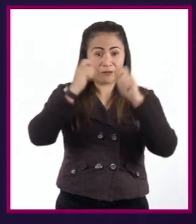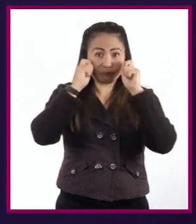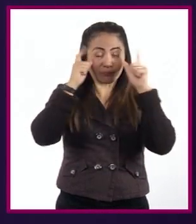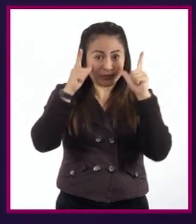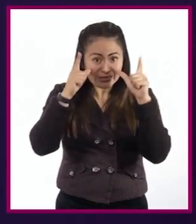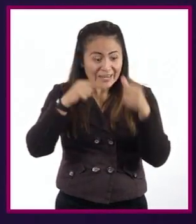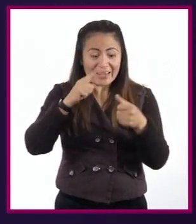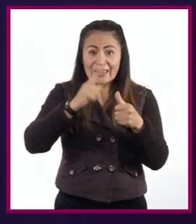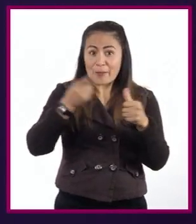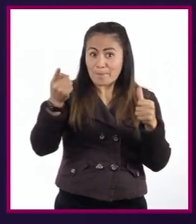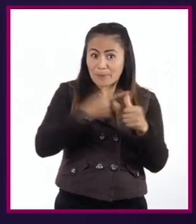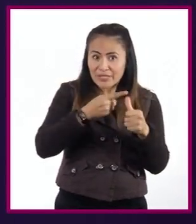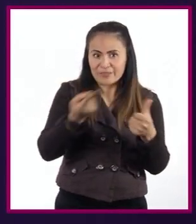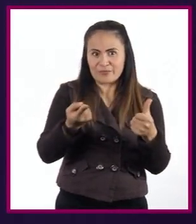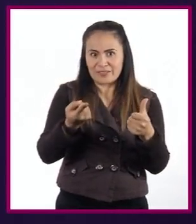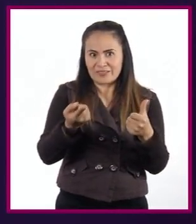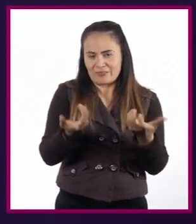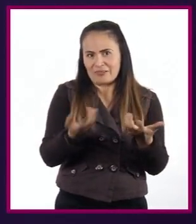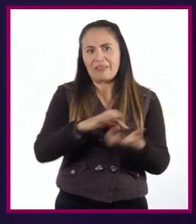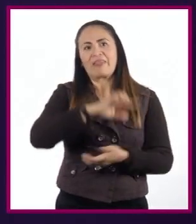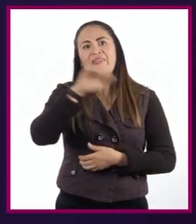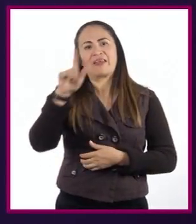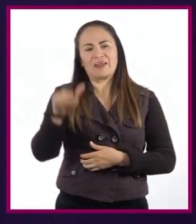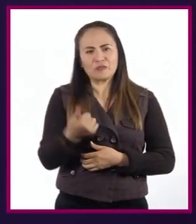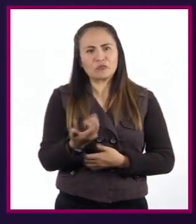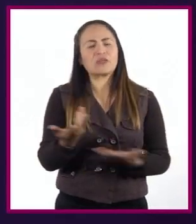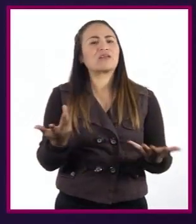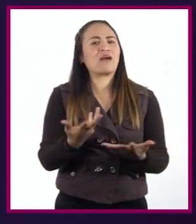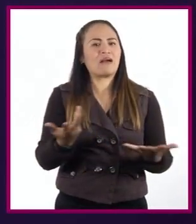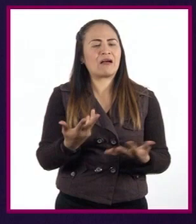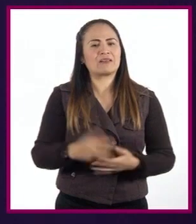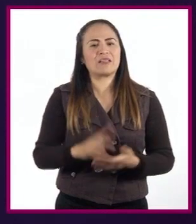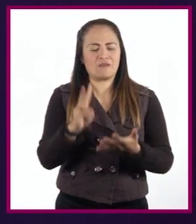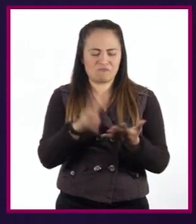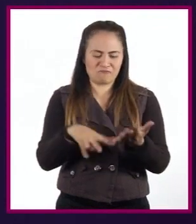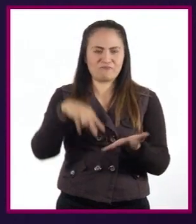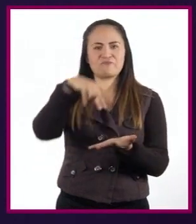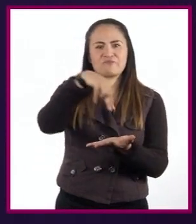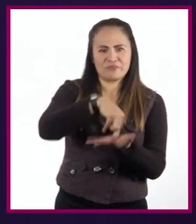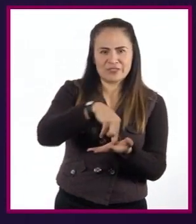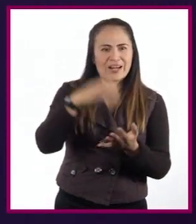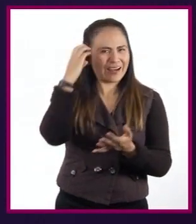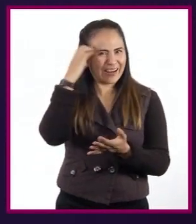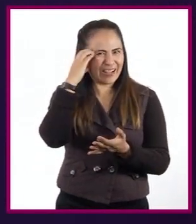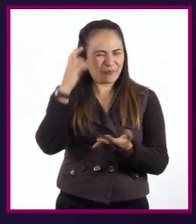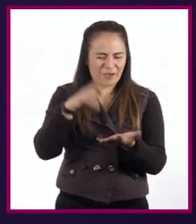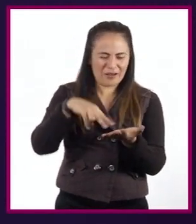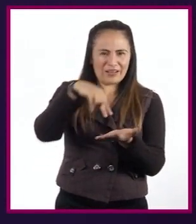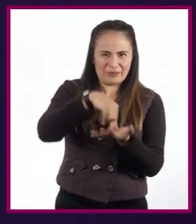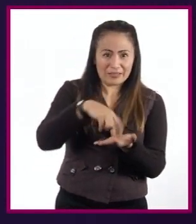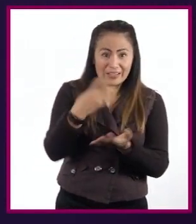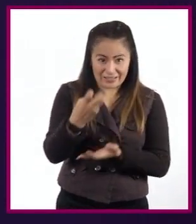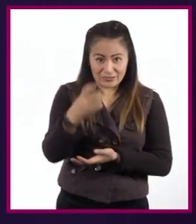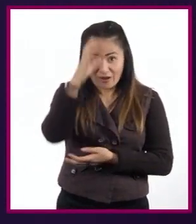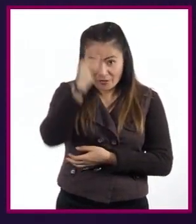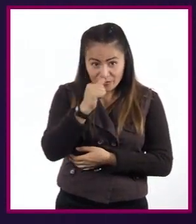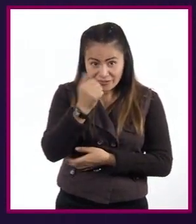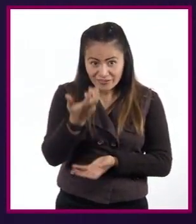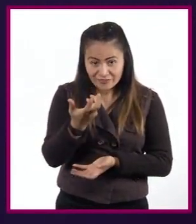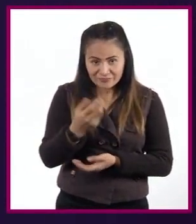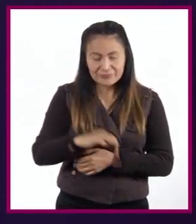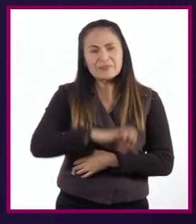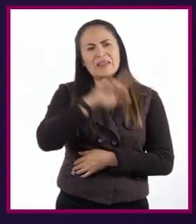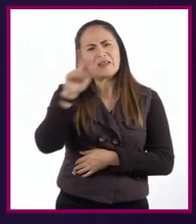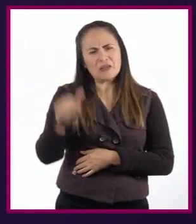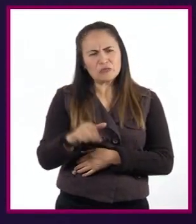así? Después, lo más común que se hace es levantarse de la cama. ¿Están de acuerdo conmigo? Después